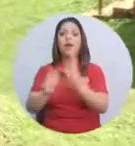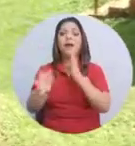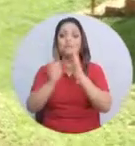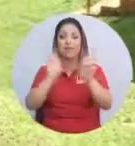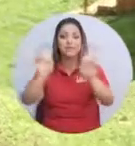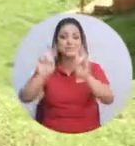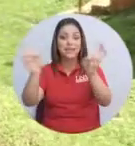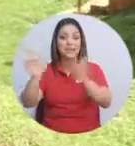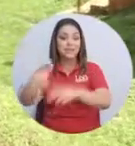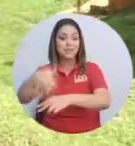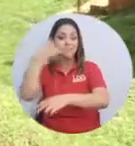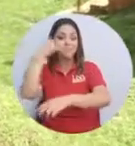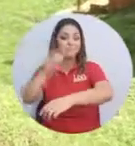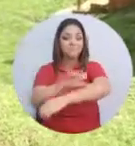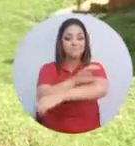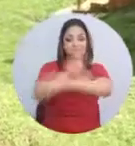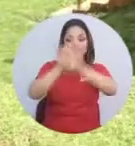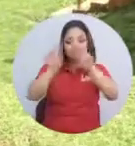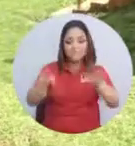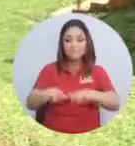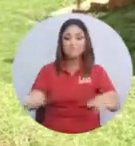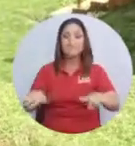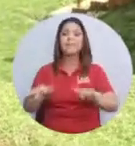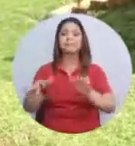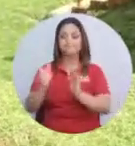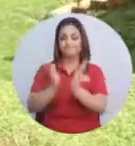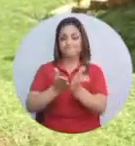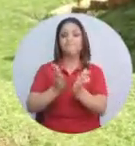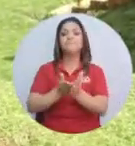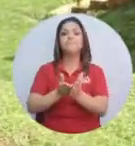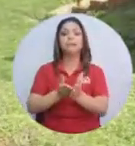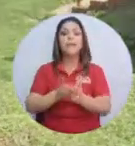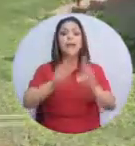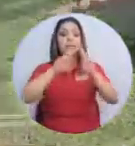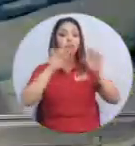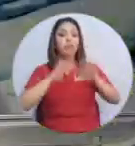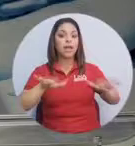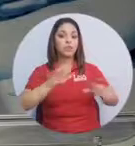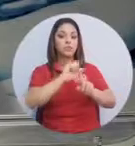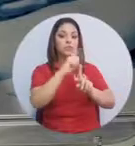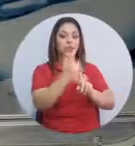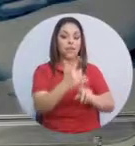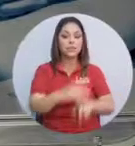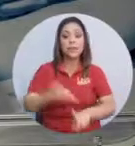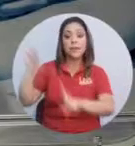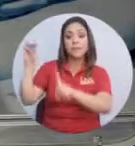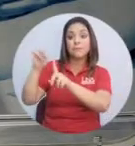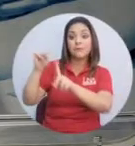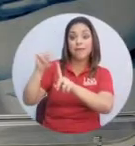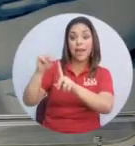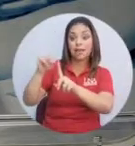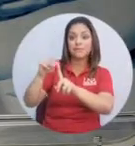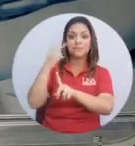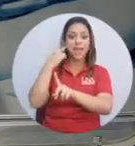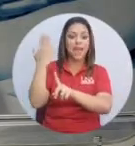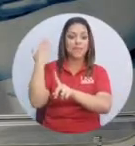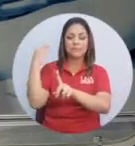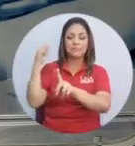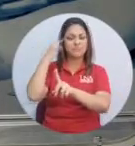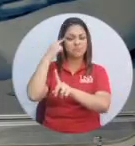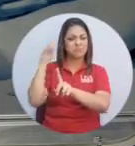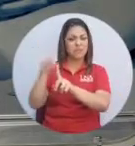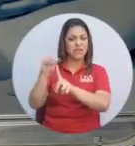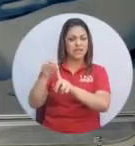cómo estamos en estos espacios digitales o virtuales, las redes sociales, los mensajes de texto que creíamos en desuso, vea qué